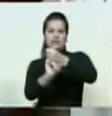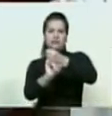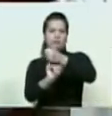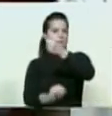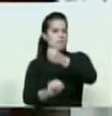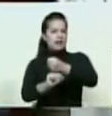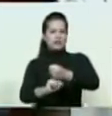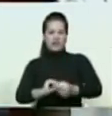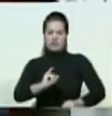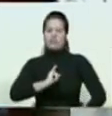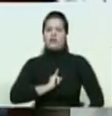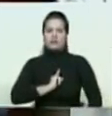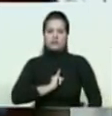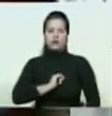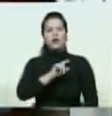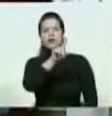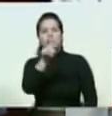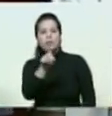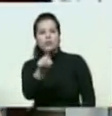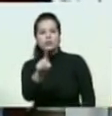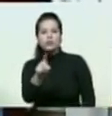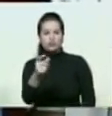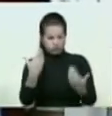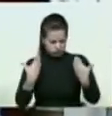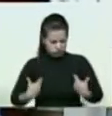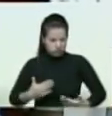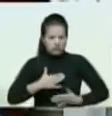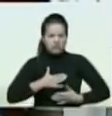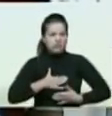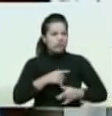¿Qué somos? Somos Venezuela.